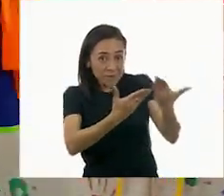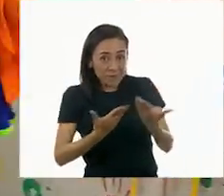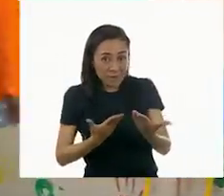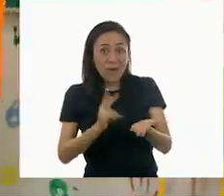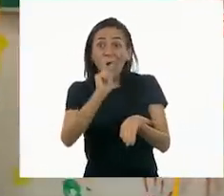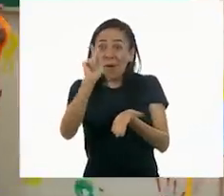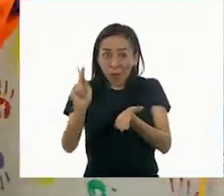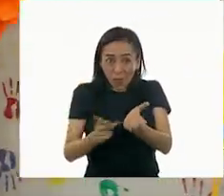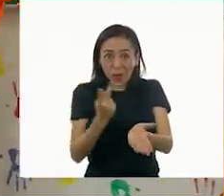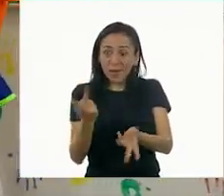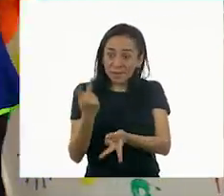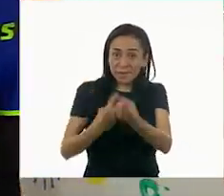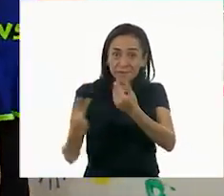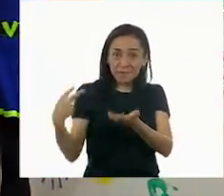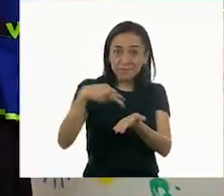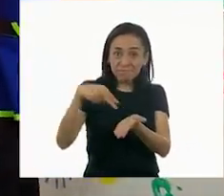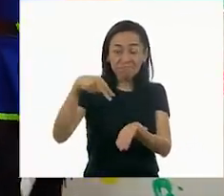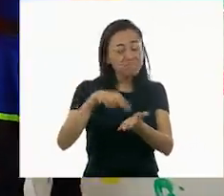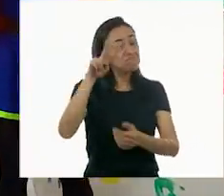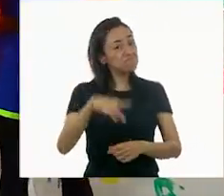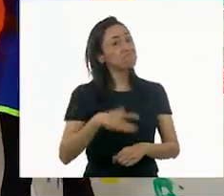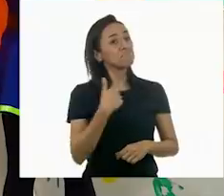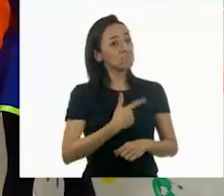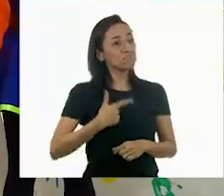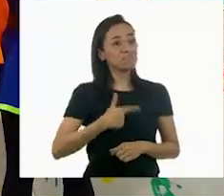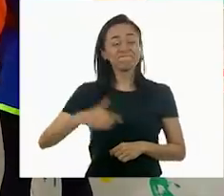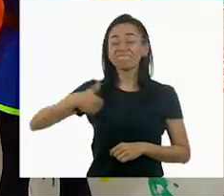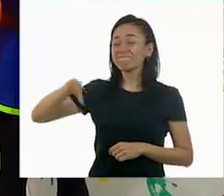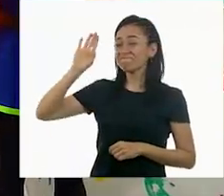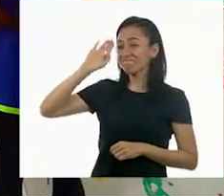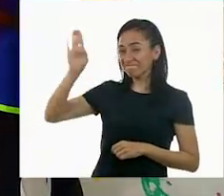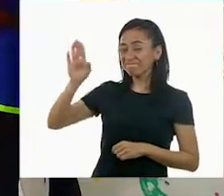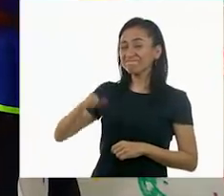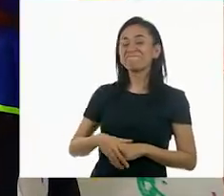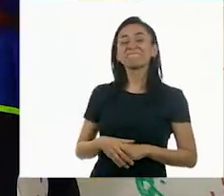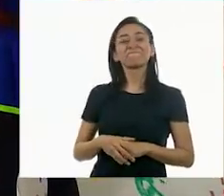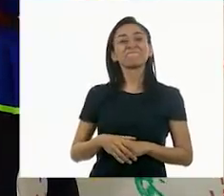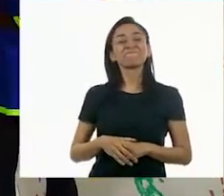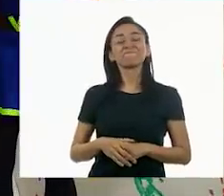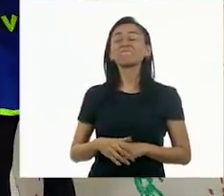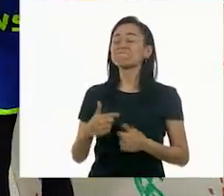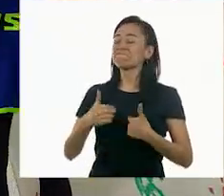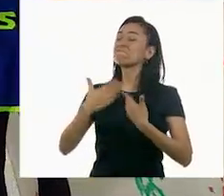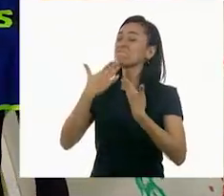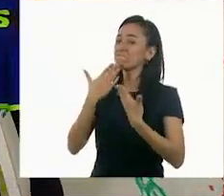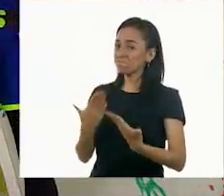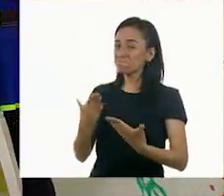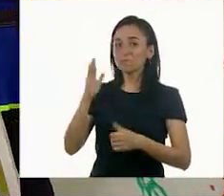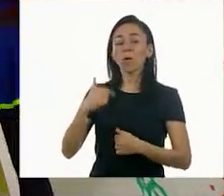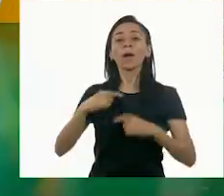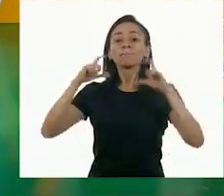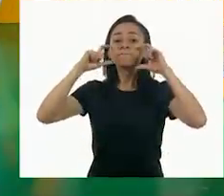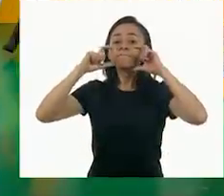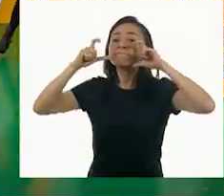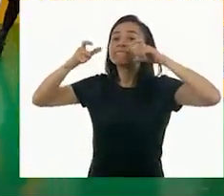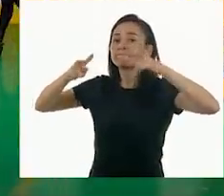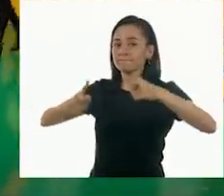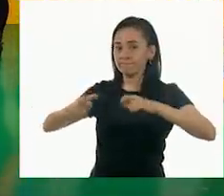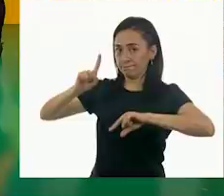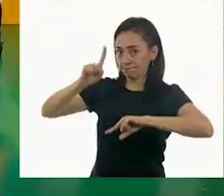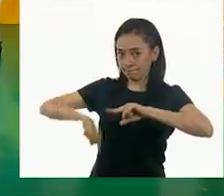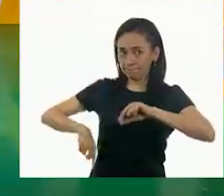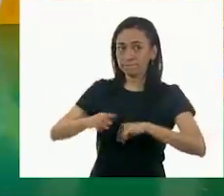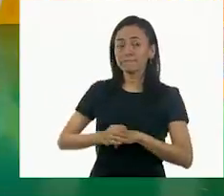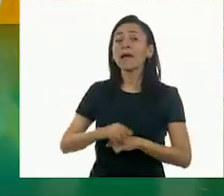Muy bien. Hola, ¿qué tal? Nos vamos a quitar el cubrebocas y guardarlo en la bolsita que